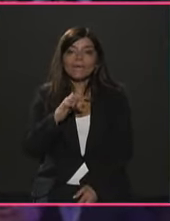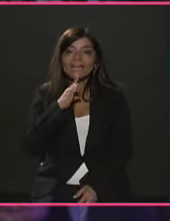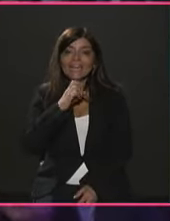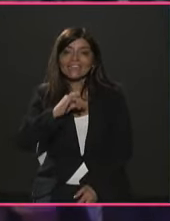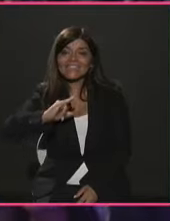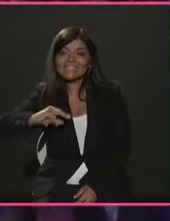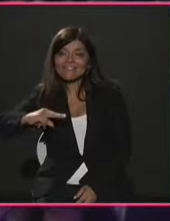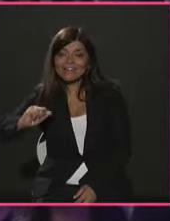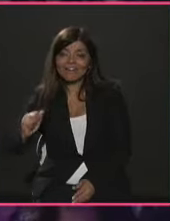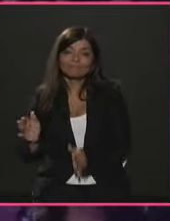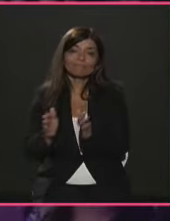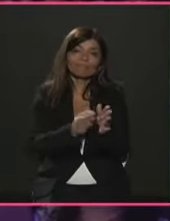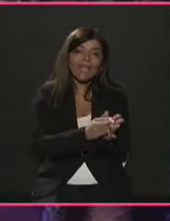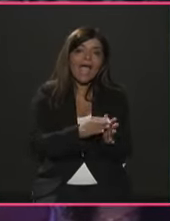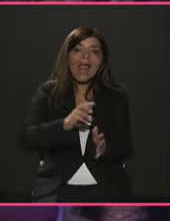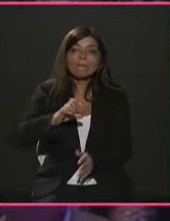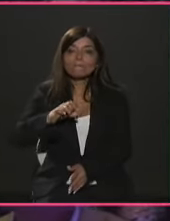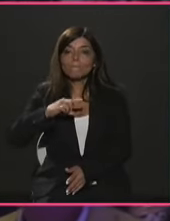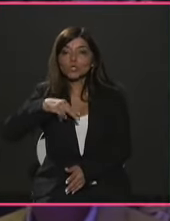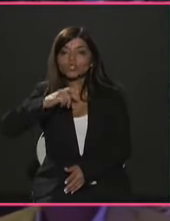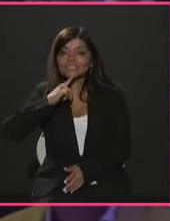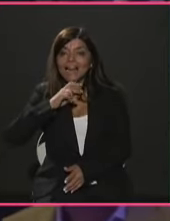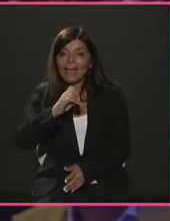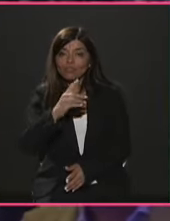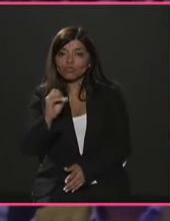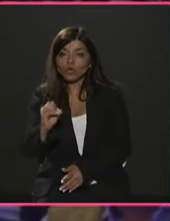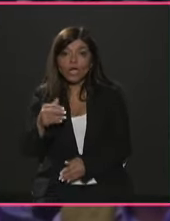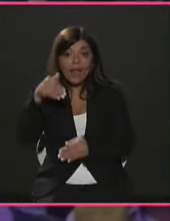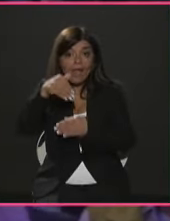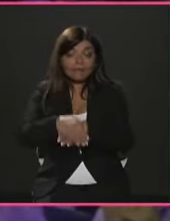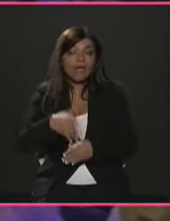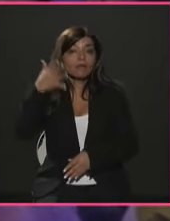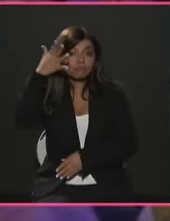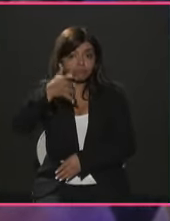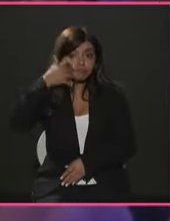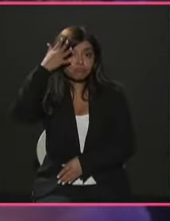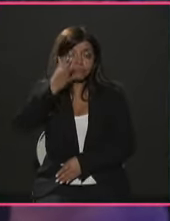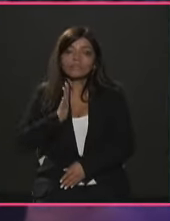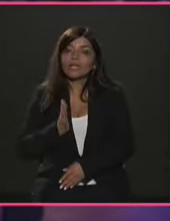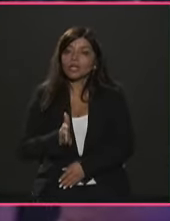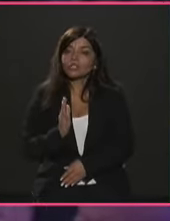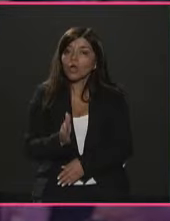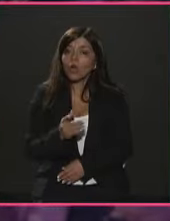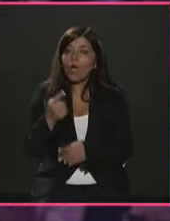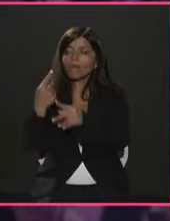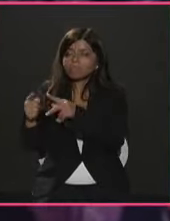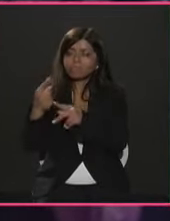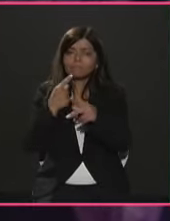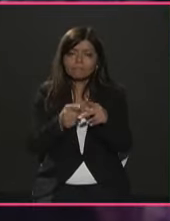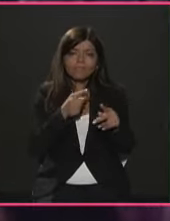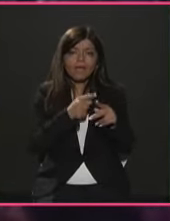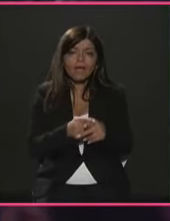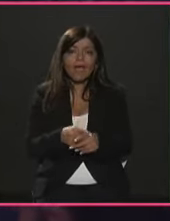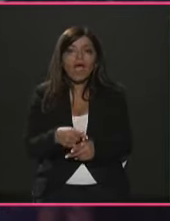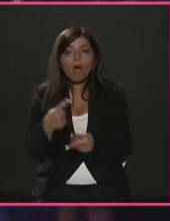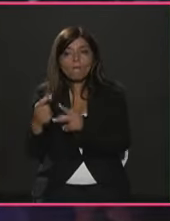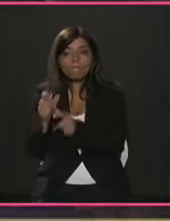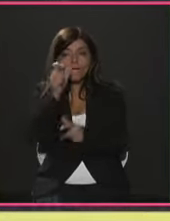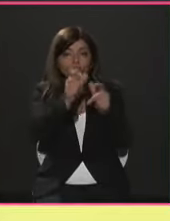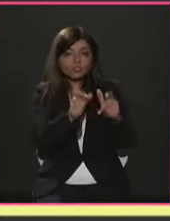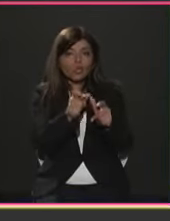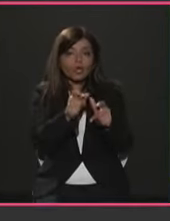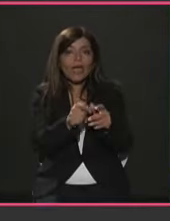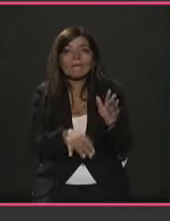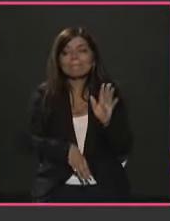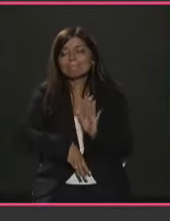mostrador Recuerden que esta tarde van a seguir las charlas las exposiciones Hay un montón más de exponentes